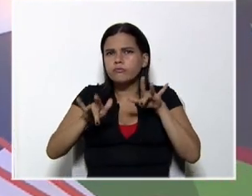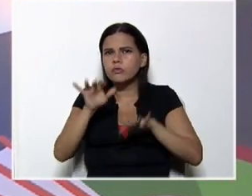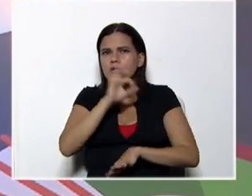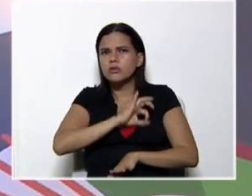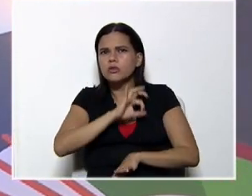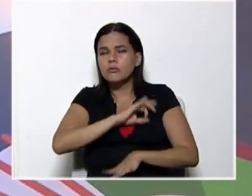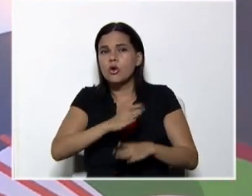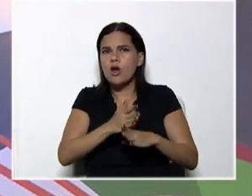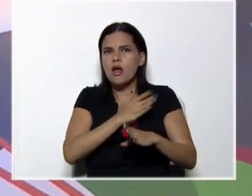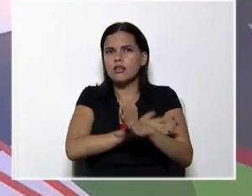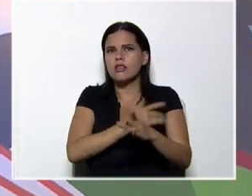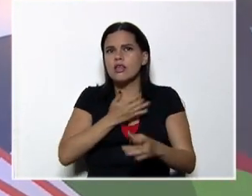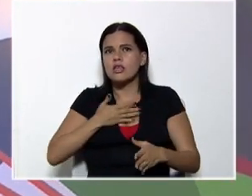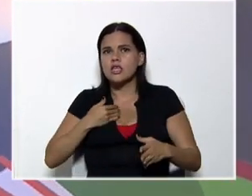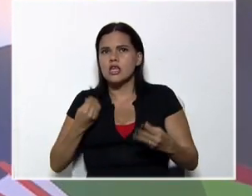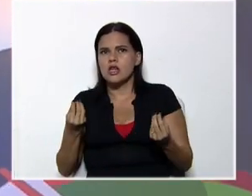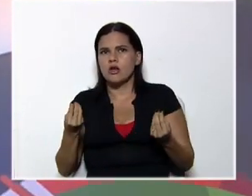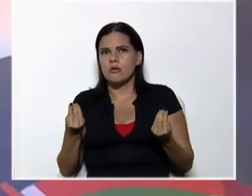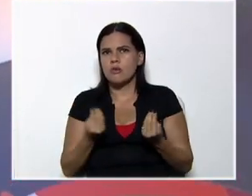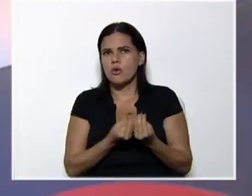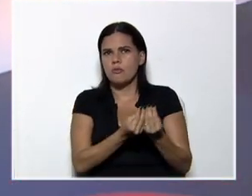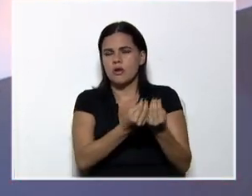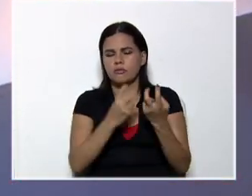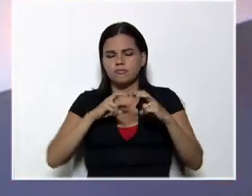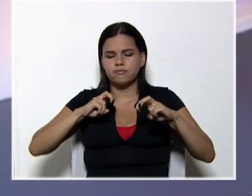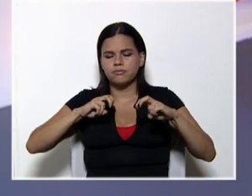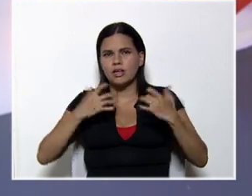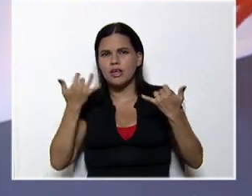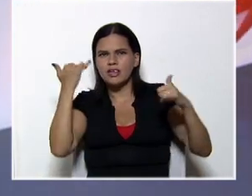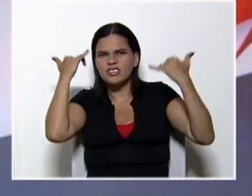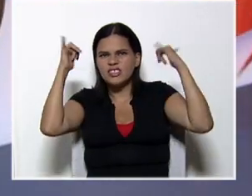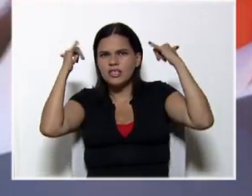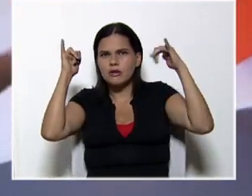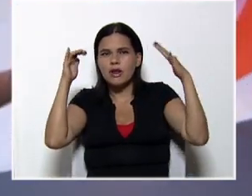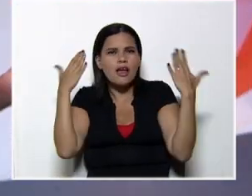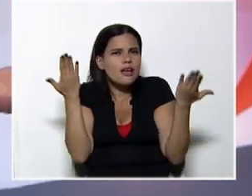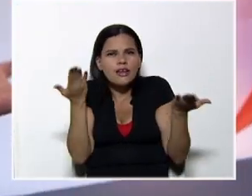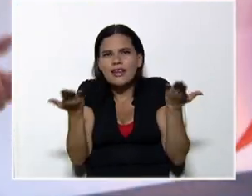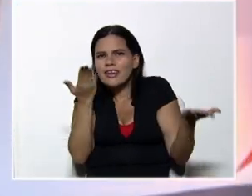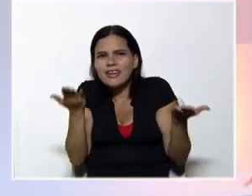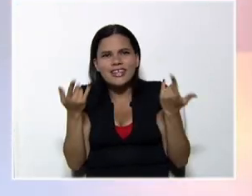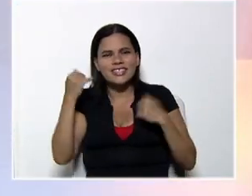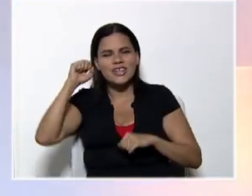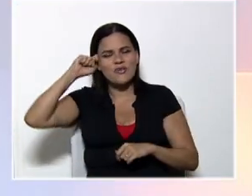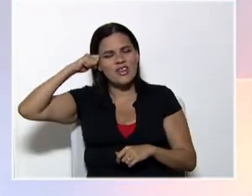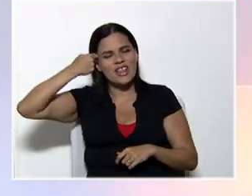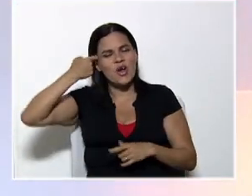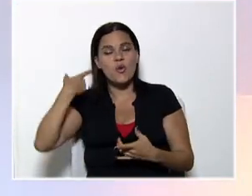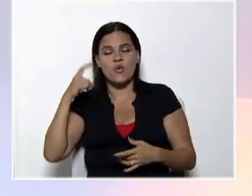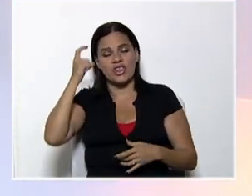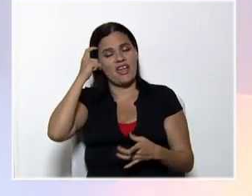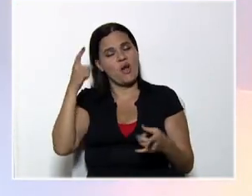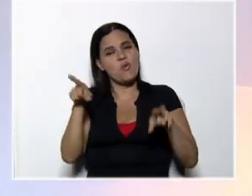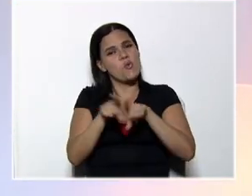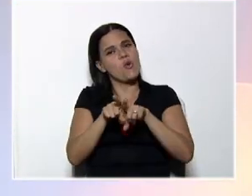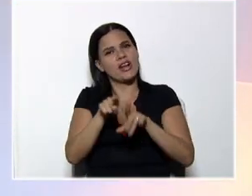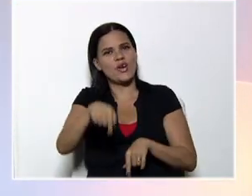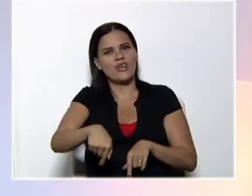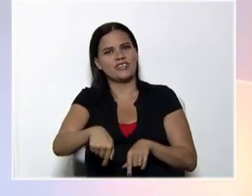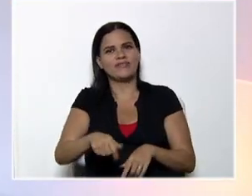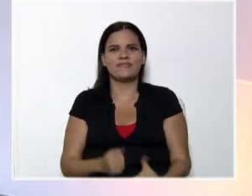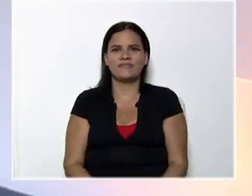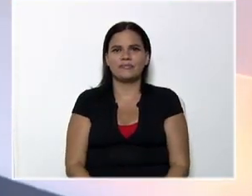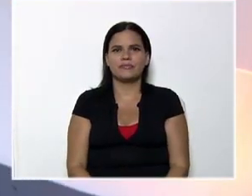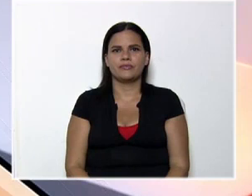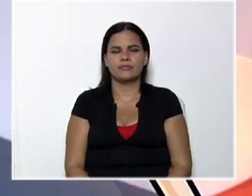antes quiero que me acompañen a investigar qué se celebra, qué se conmemora o qué se recuerda un día como